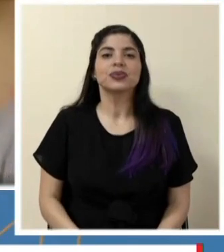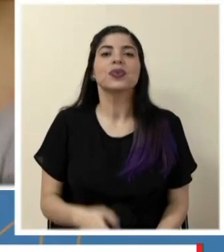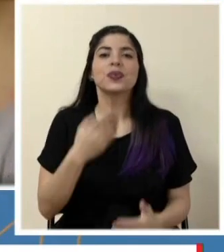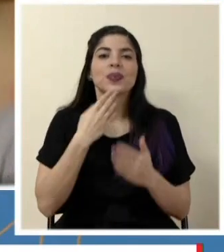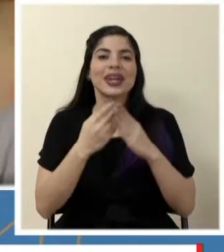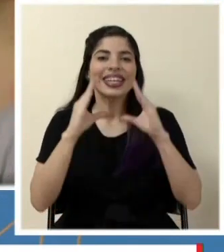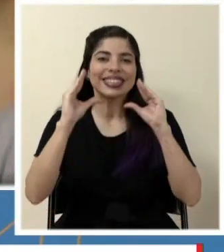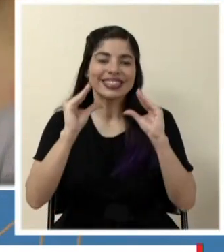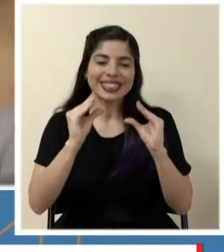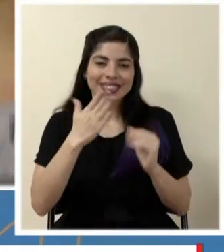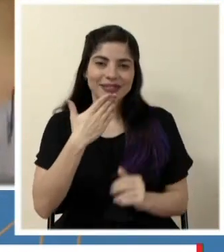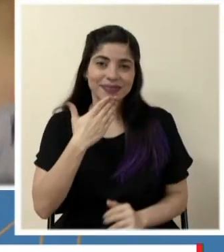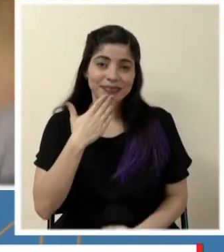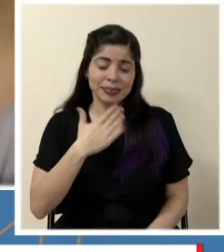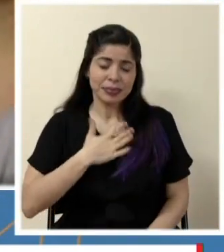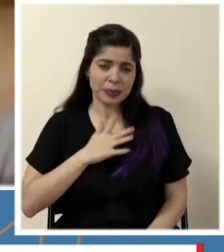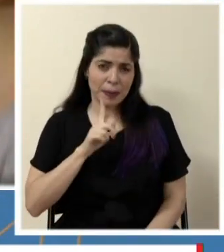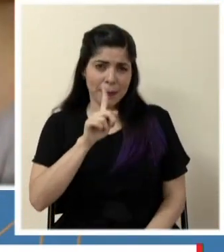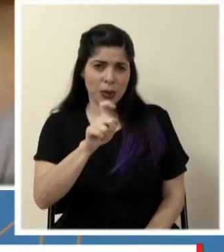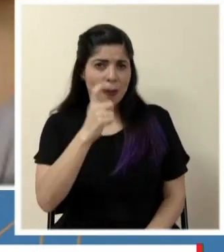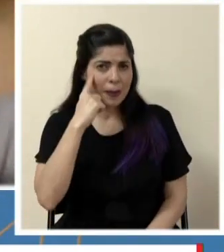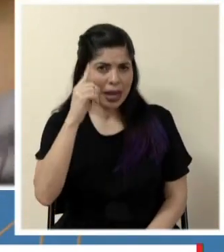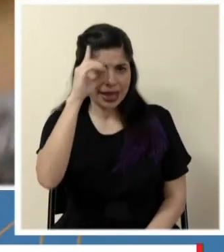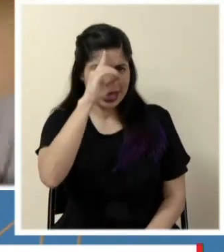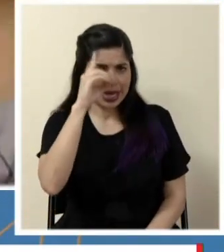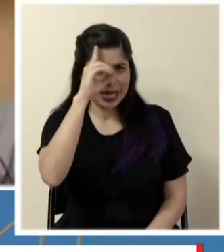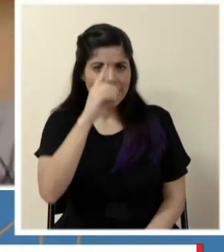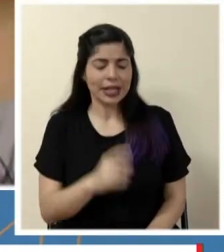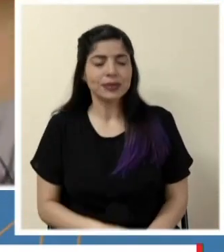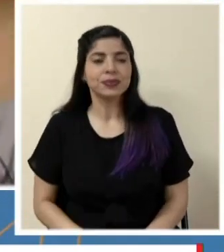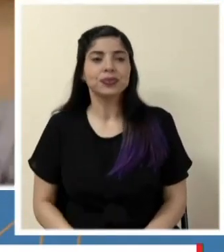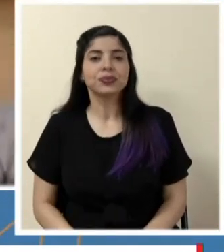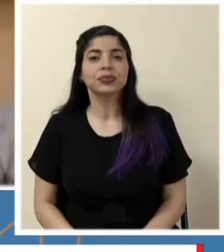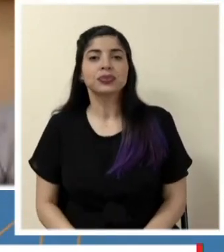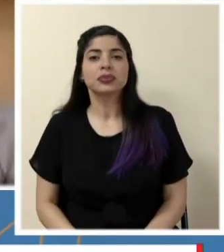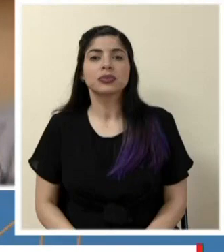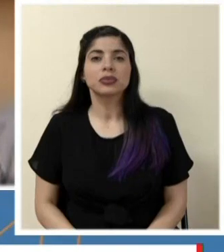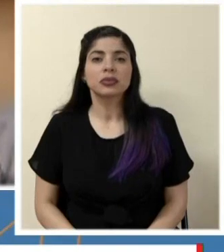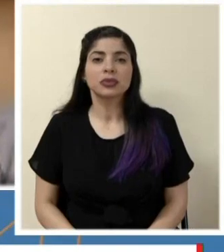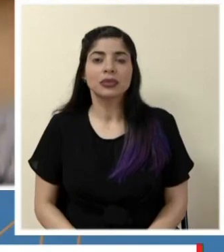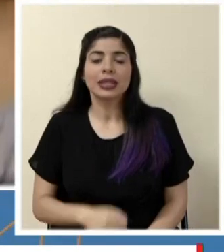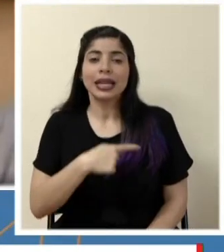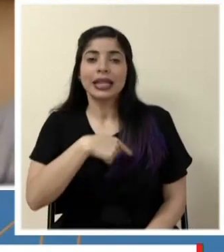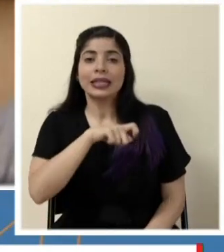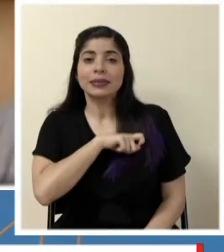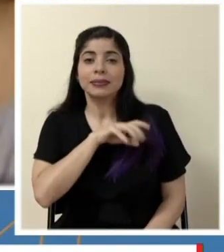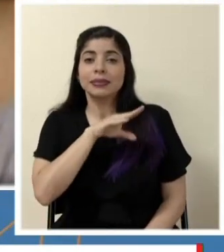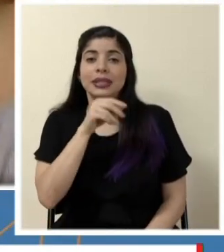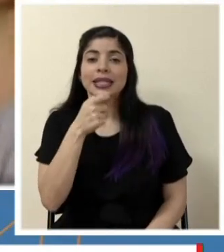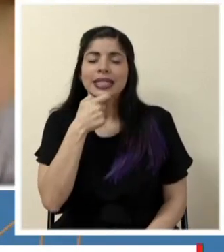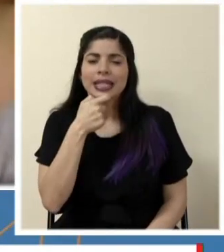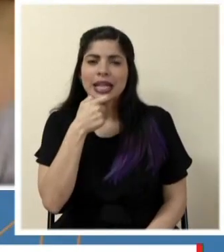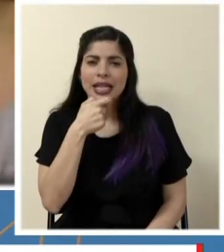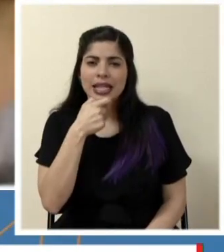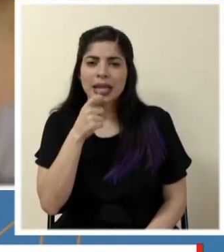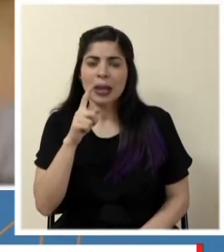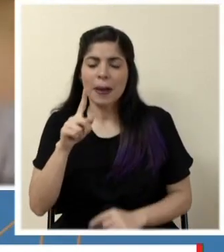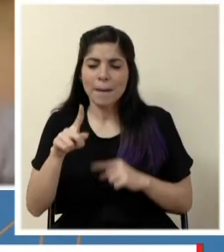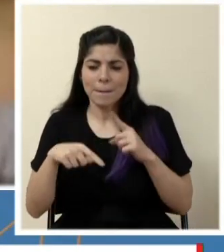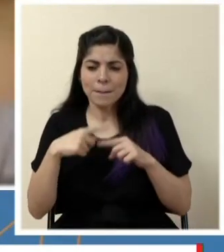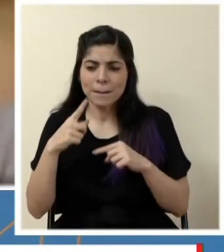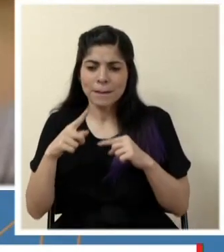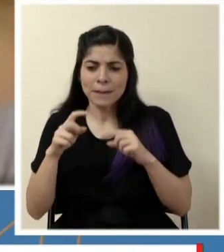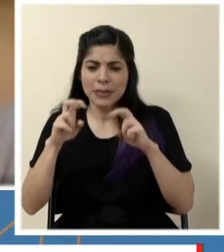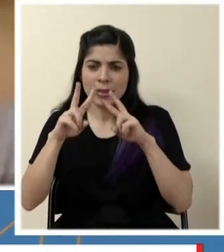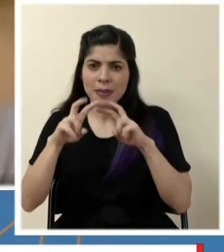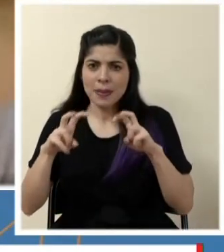Buenas tardes, gracias. Mis consultas para don Daniel. España y el Reino Unido han considerado el análisis de heces para la